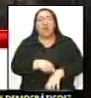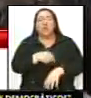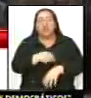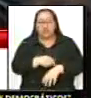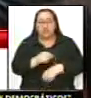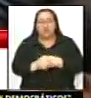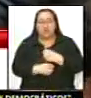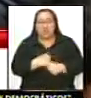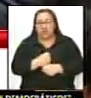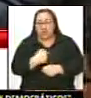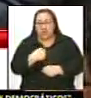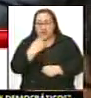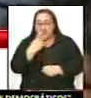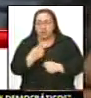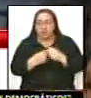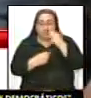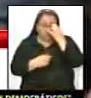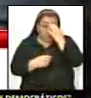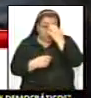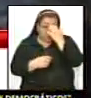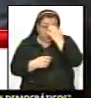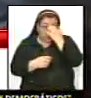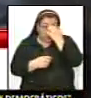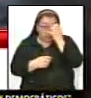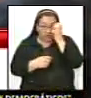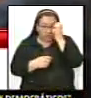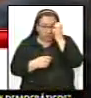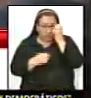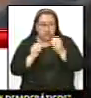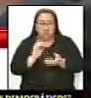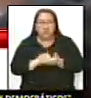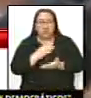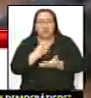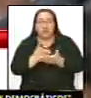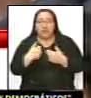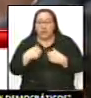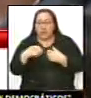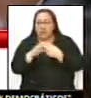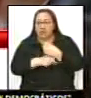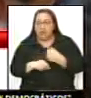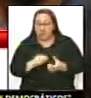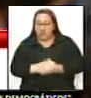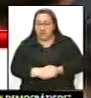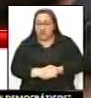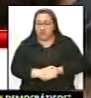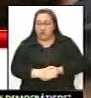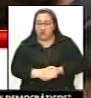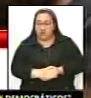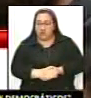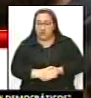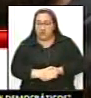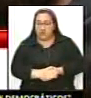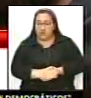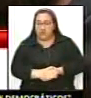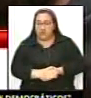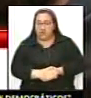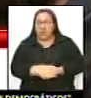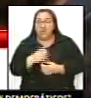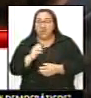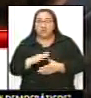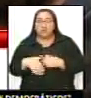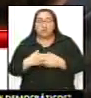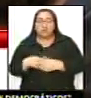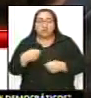estos años hemos visto que precisamente uno de los mayores problemas que tiene el país es que la supuesta inversión